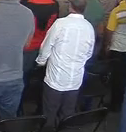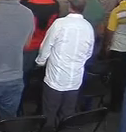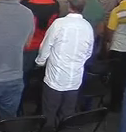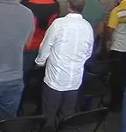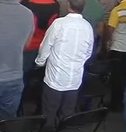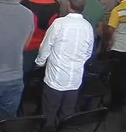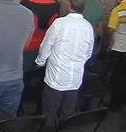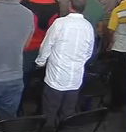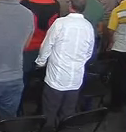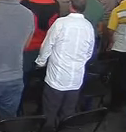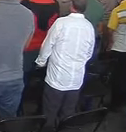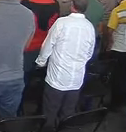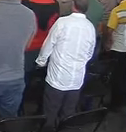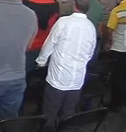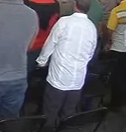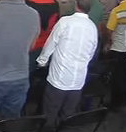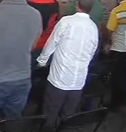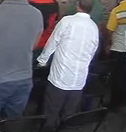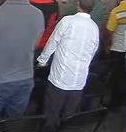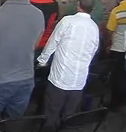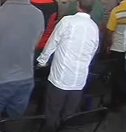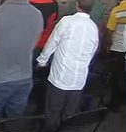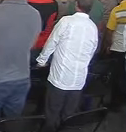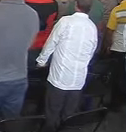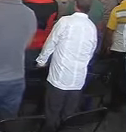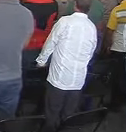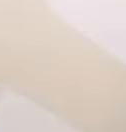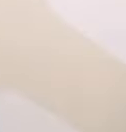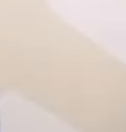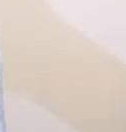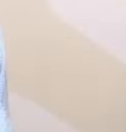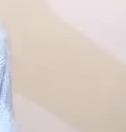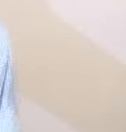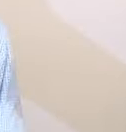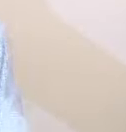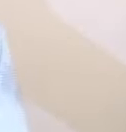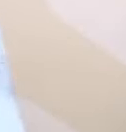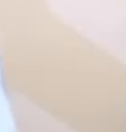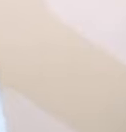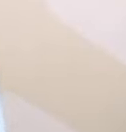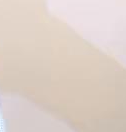El secretario de la Función Pública, Roberto Salcedo Aquino.